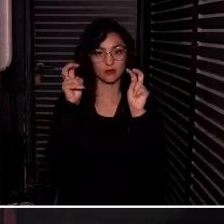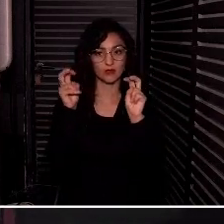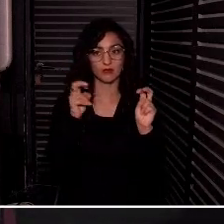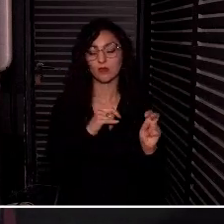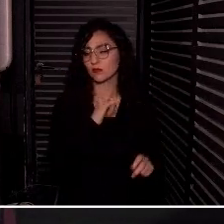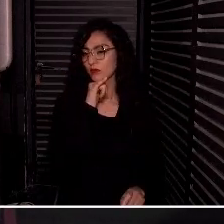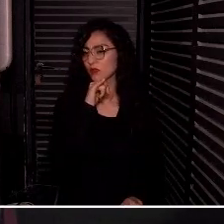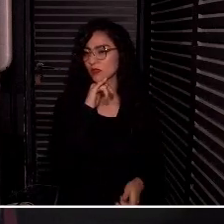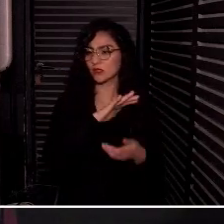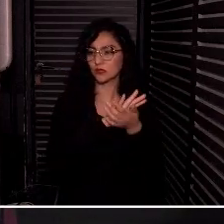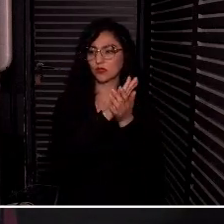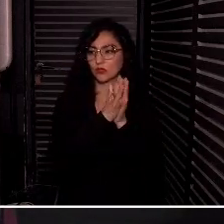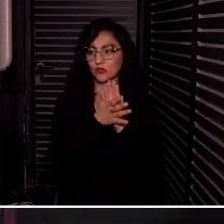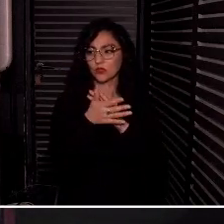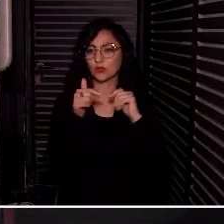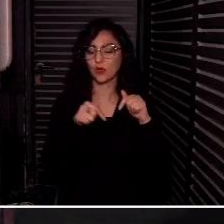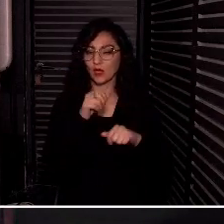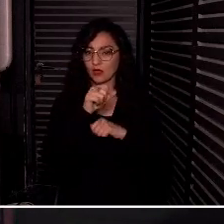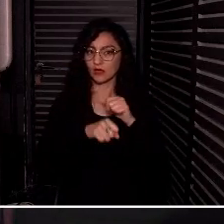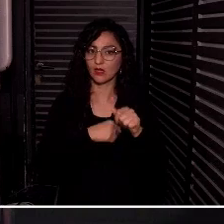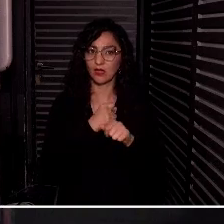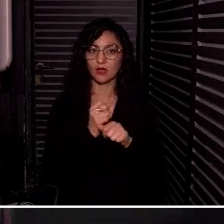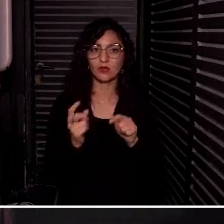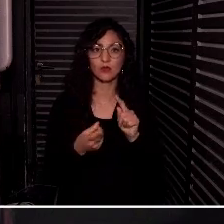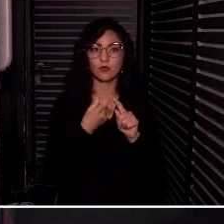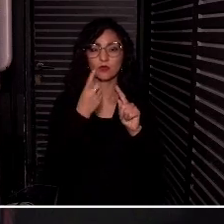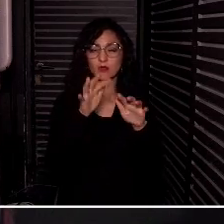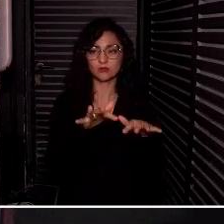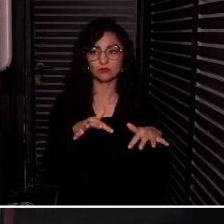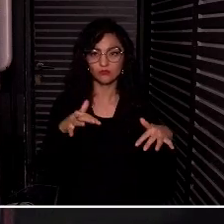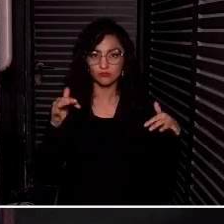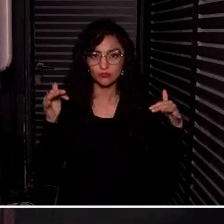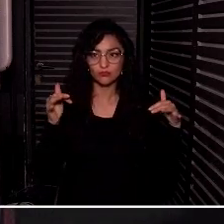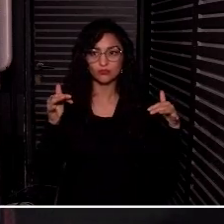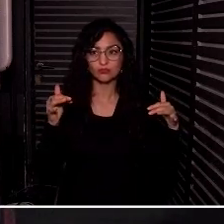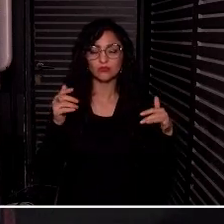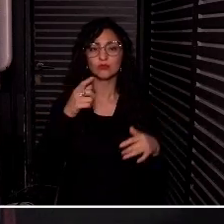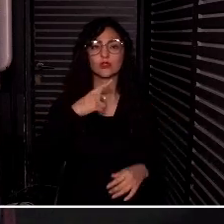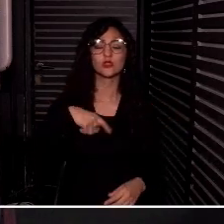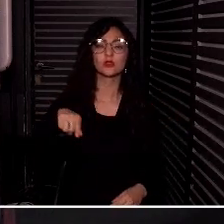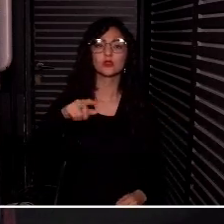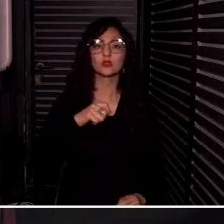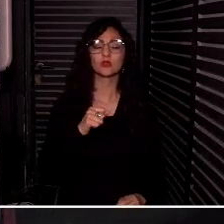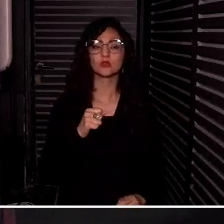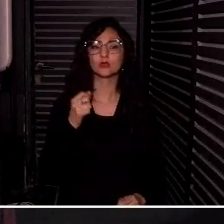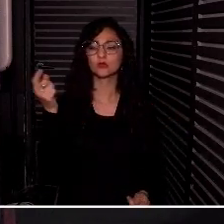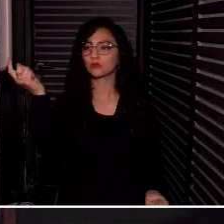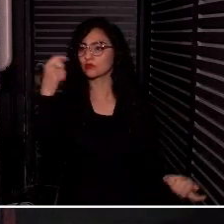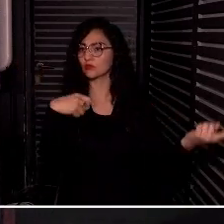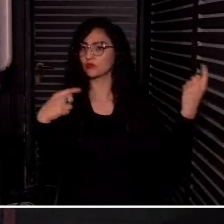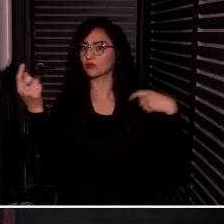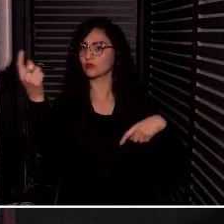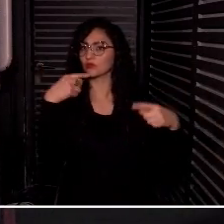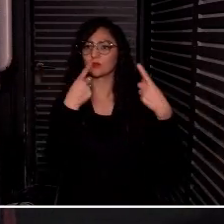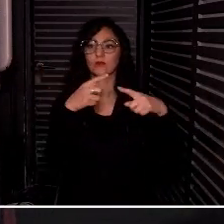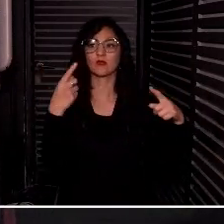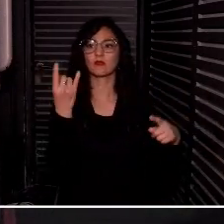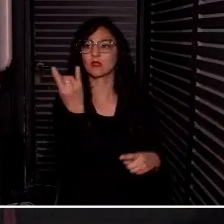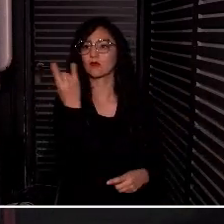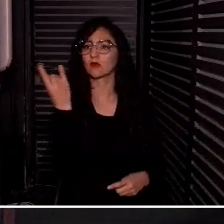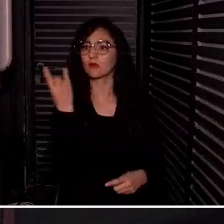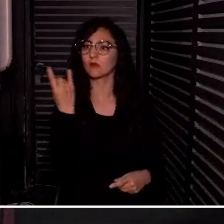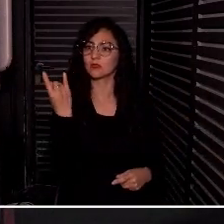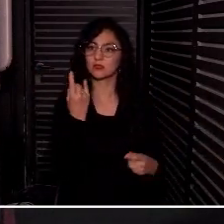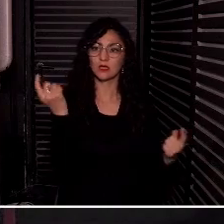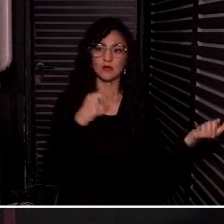sé durante todo este año yo creo que el primer encuentro seminario congreso en la cual podemos gente provenientes de distintas universidades discutir sobre estos